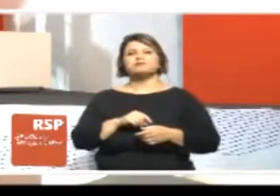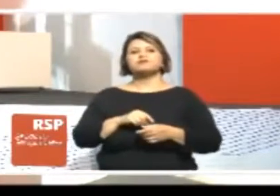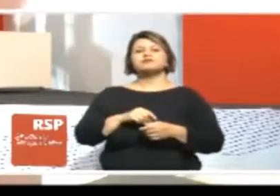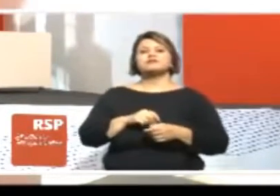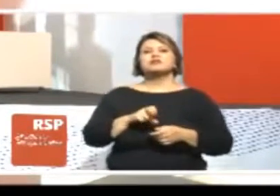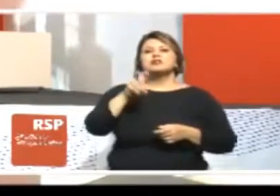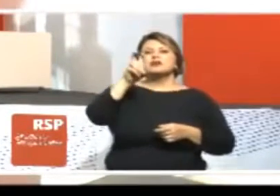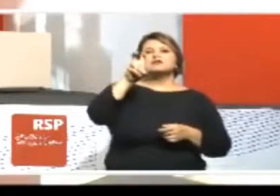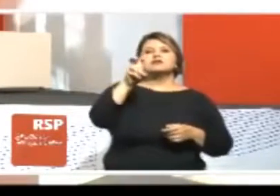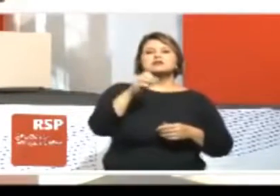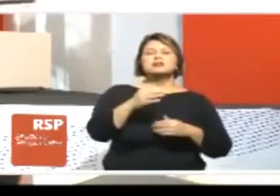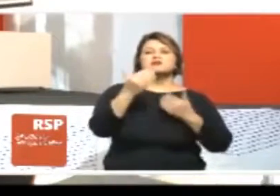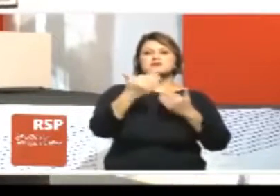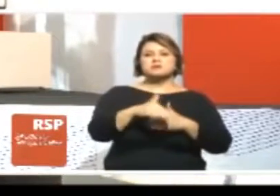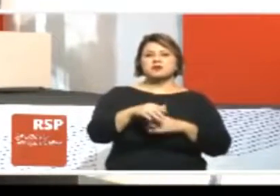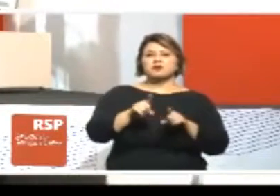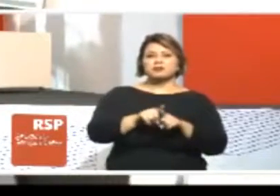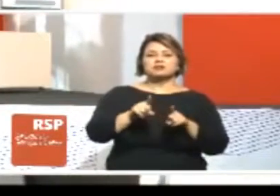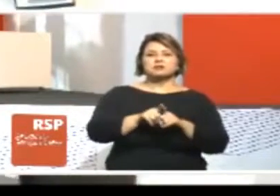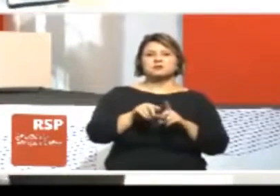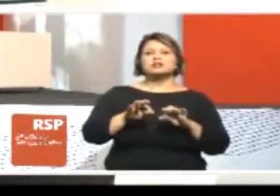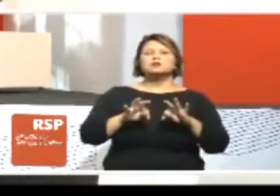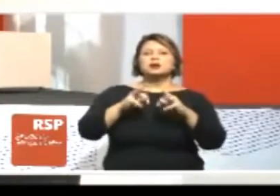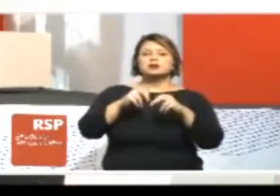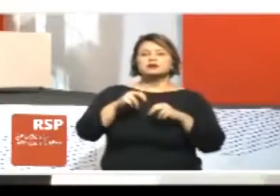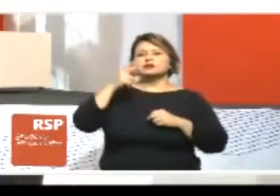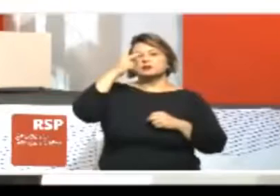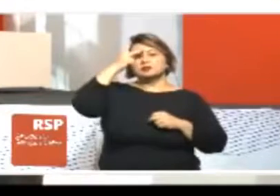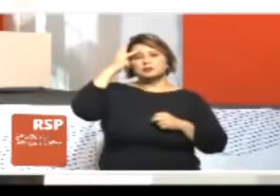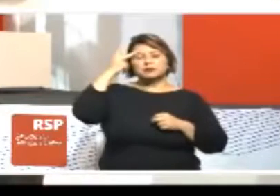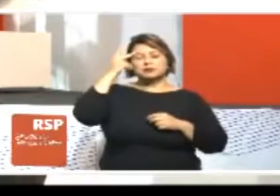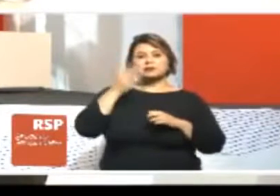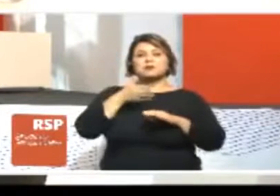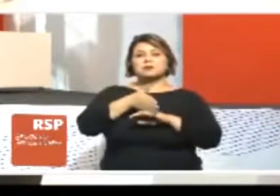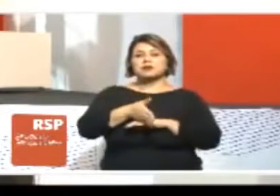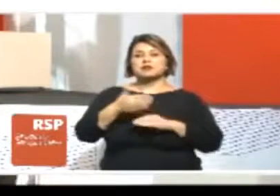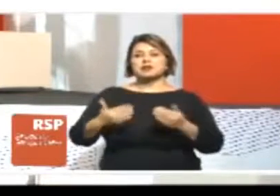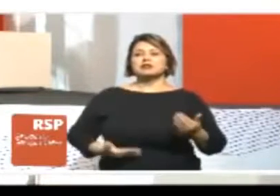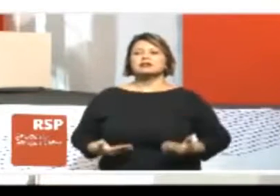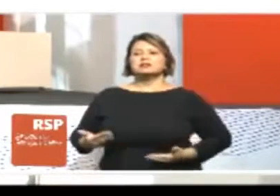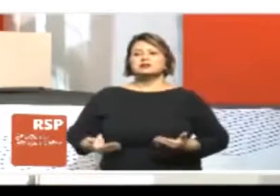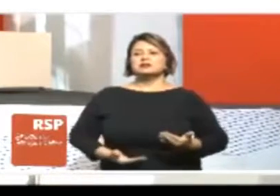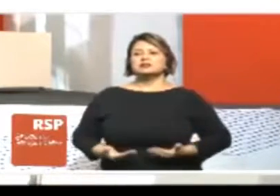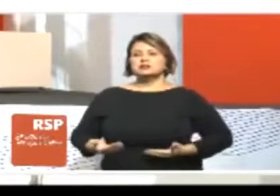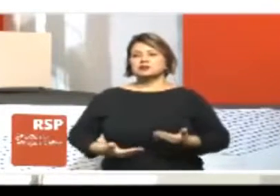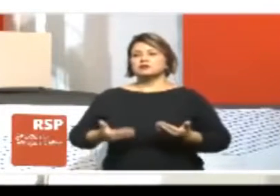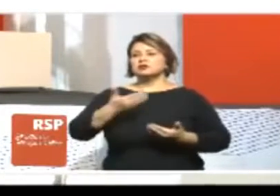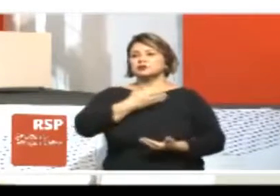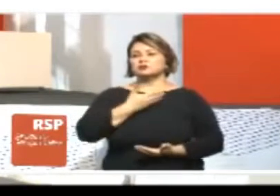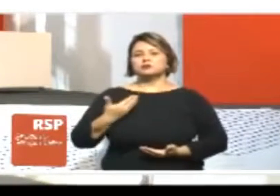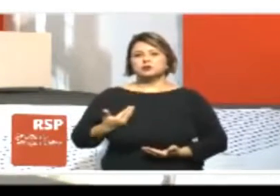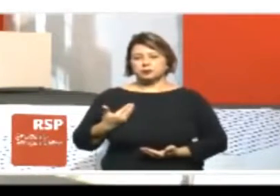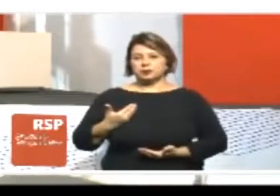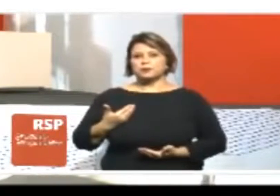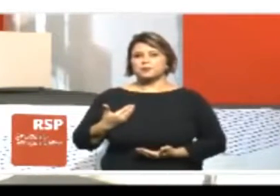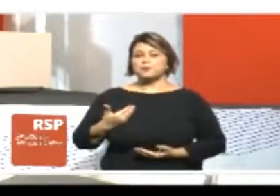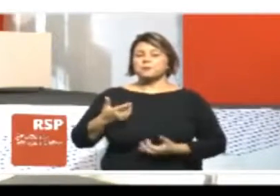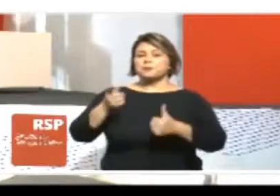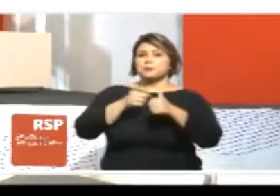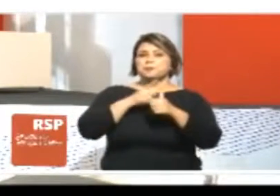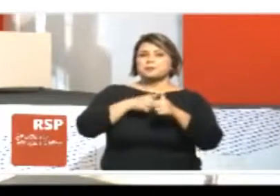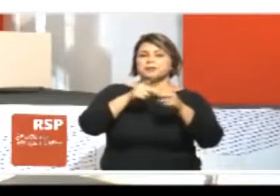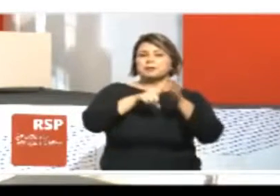se le hace a todo candidato en México para entrar al servicio de carrera. El primer análisis es el análisis del conocimiento